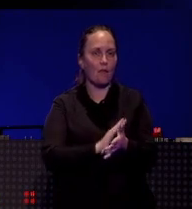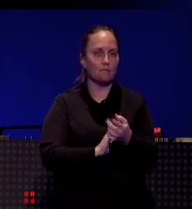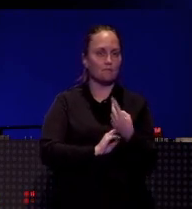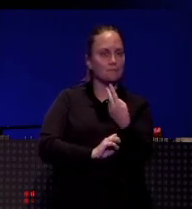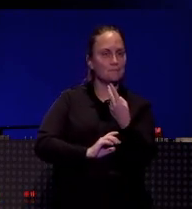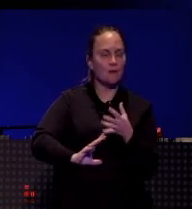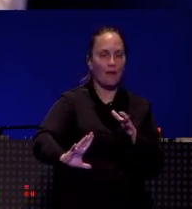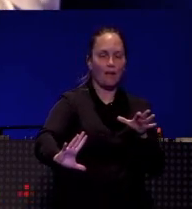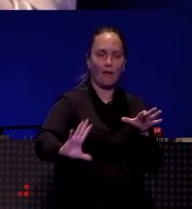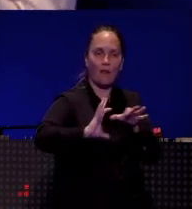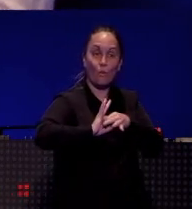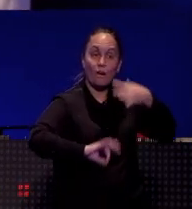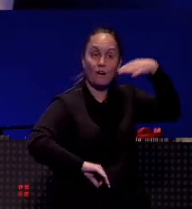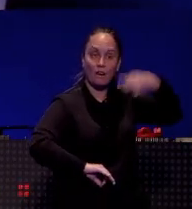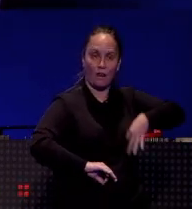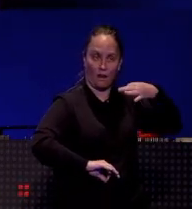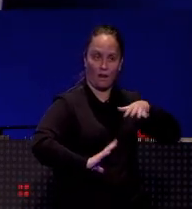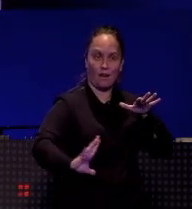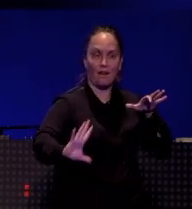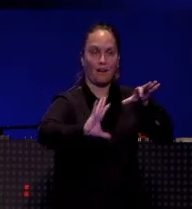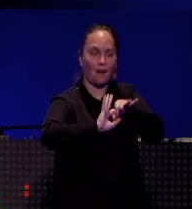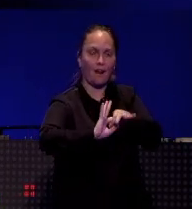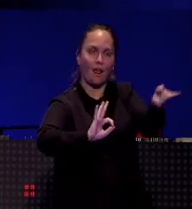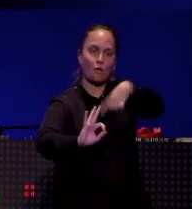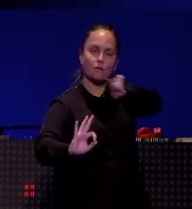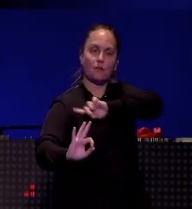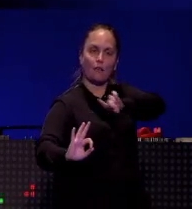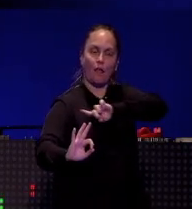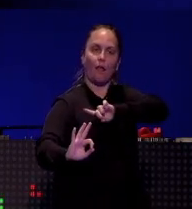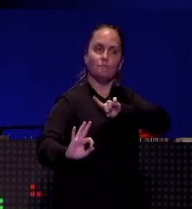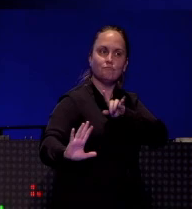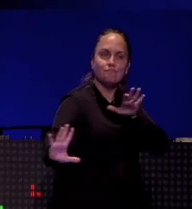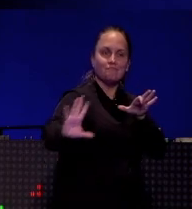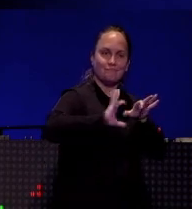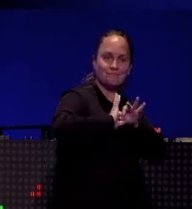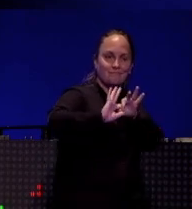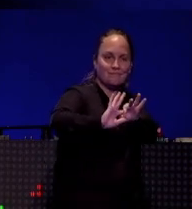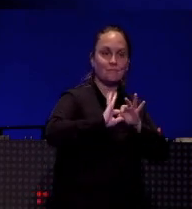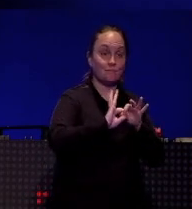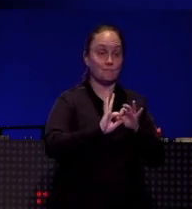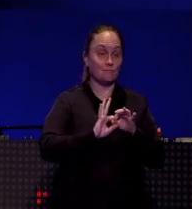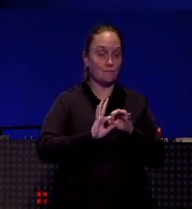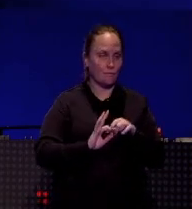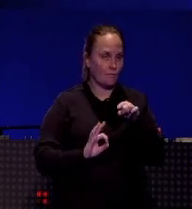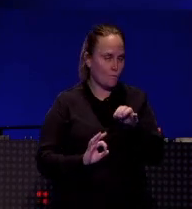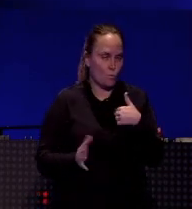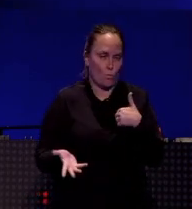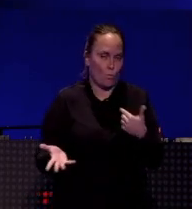conexión real y que se sientan ellos parte de ti no soy yo para eso en las redes soy